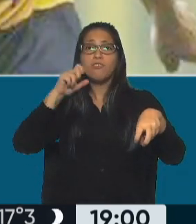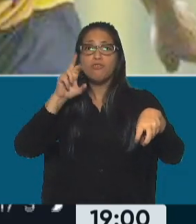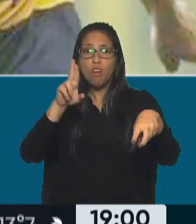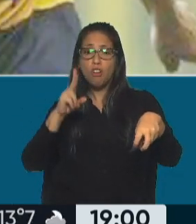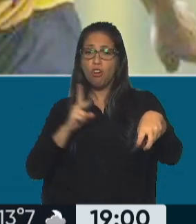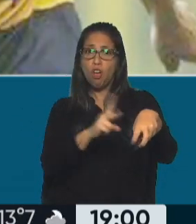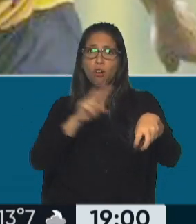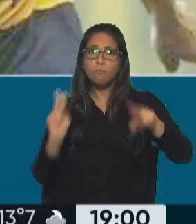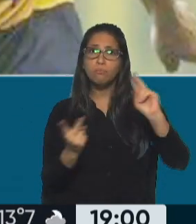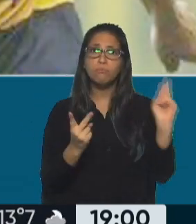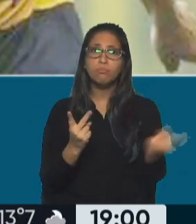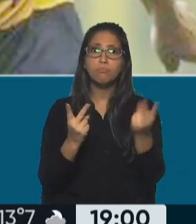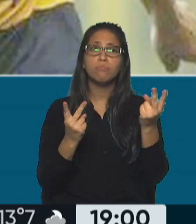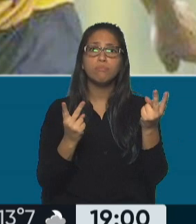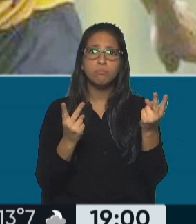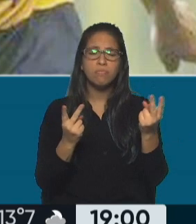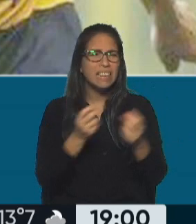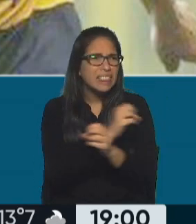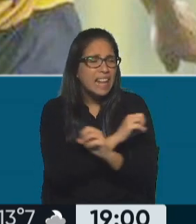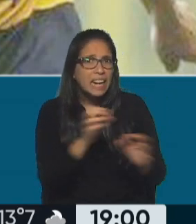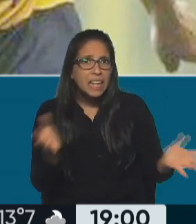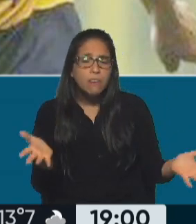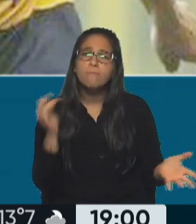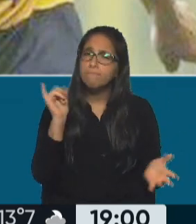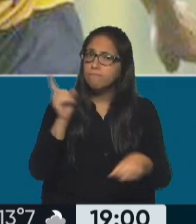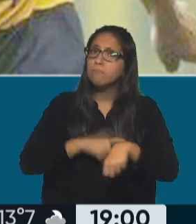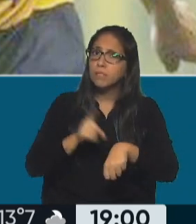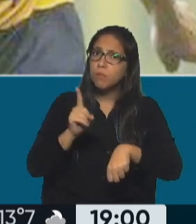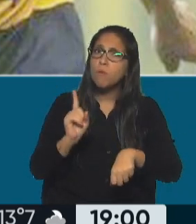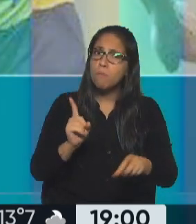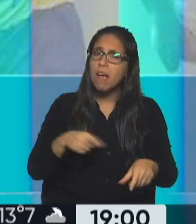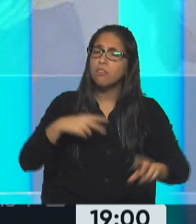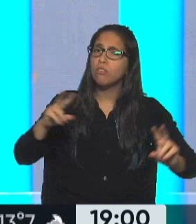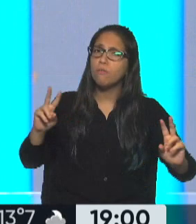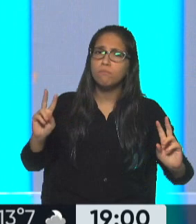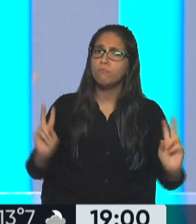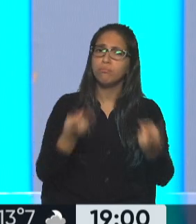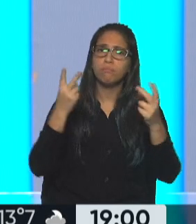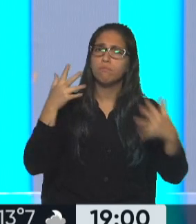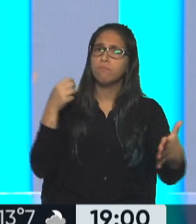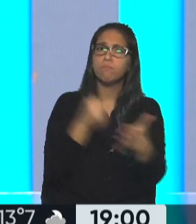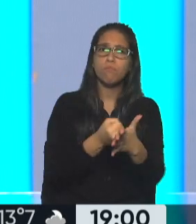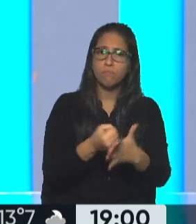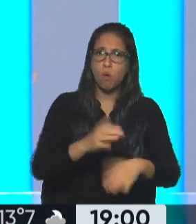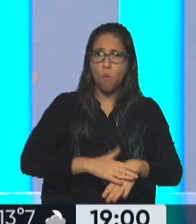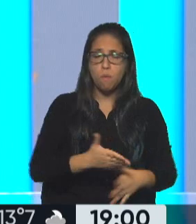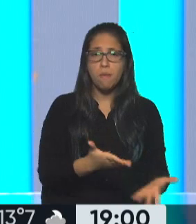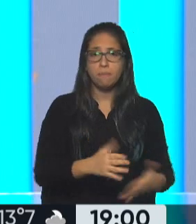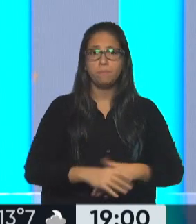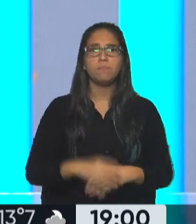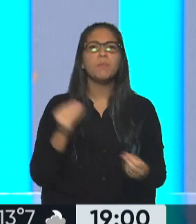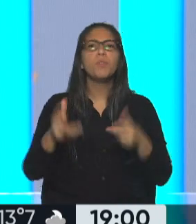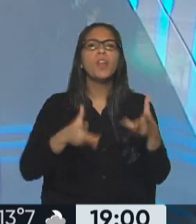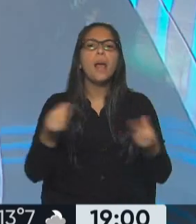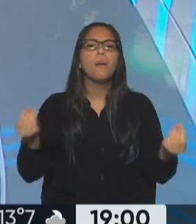mormandy garrón murieron automáticamente bueno con semejante golpe por qué estamos hablando de esto porque